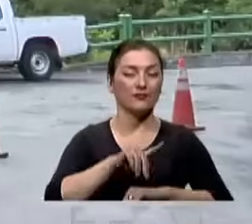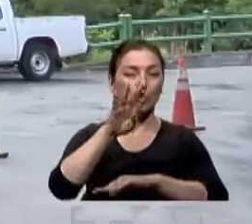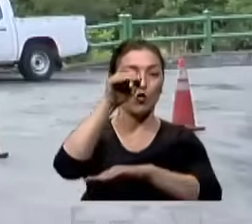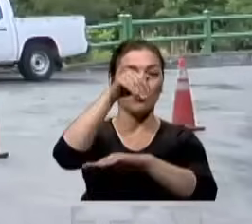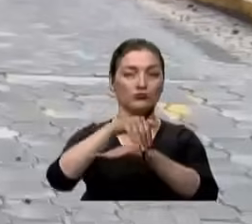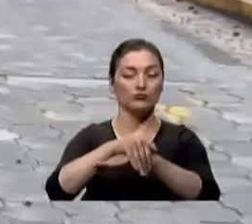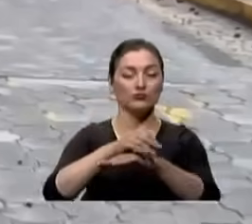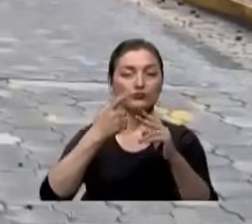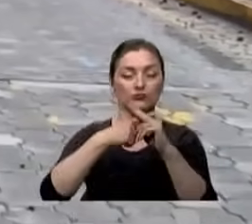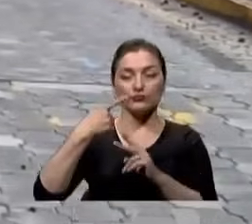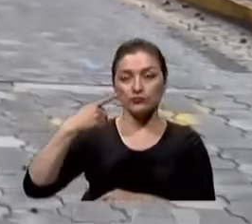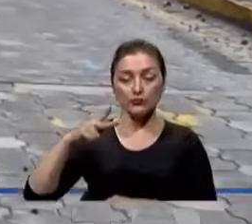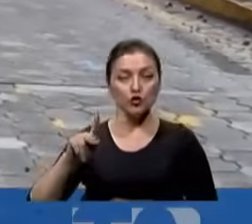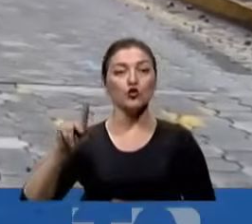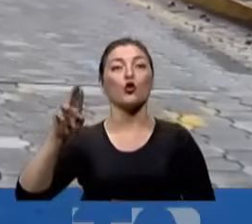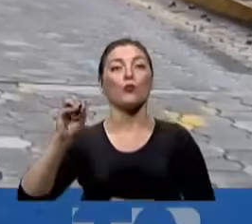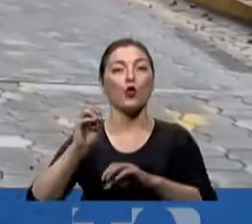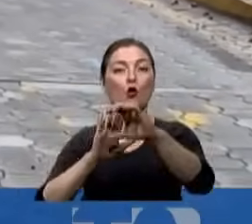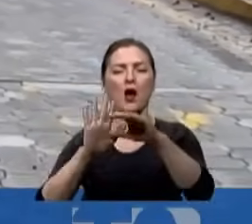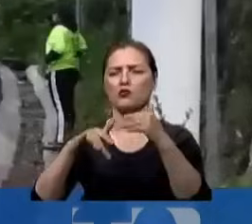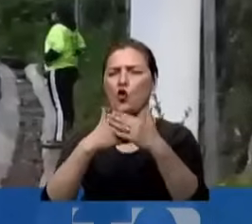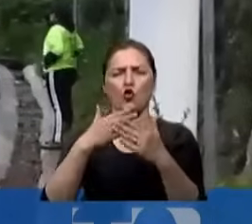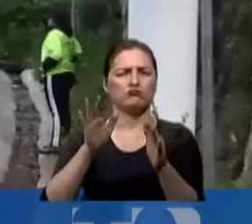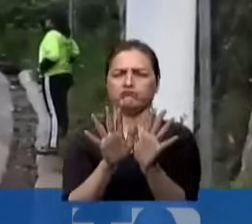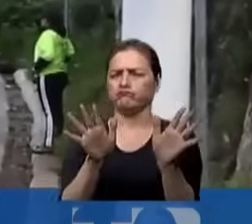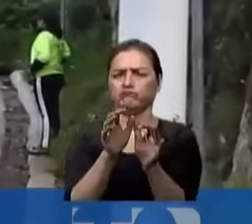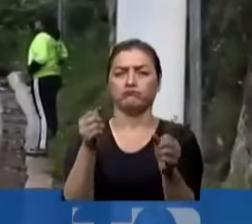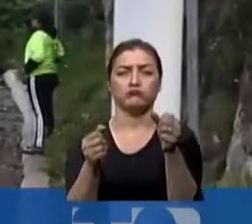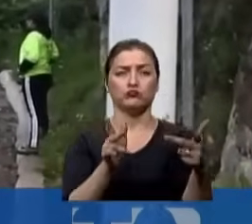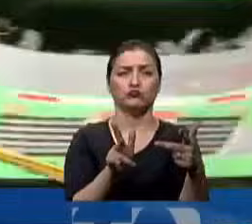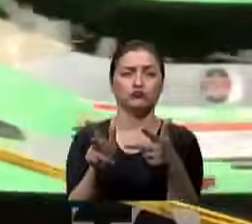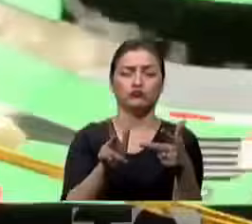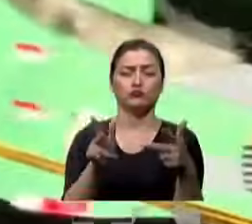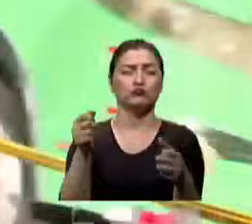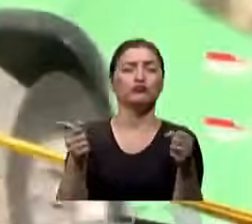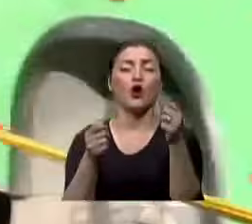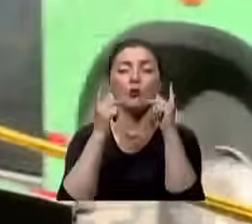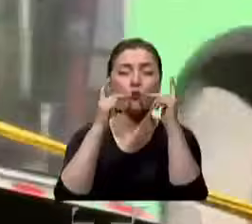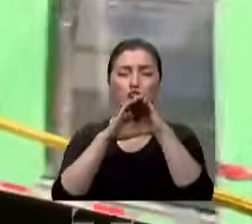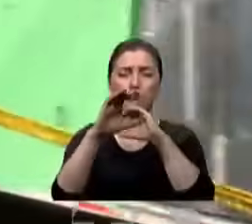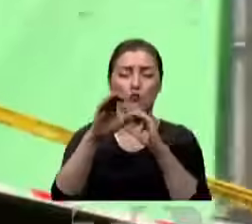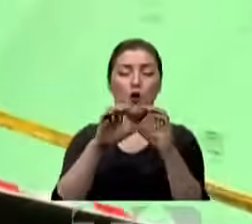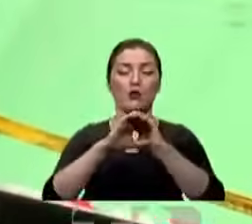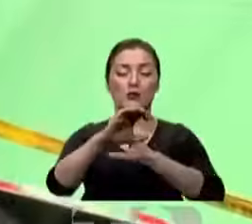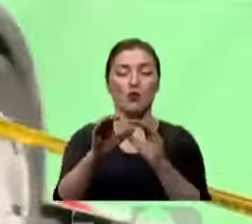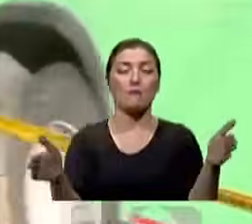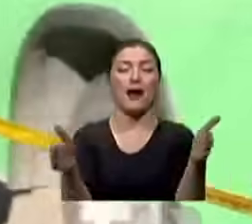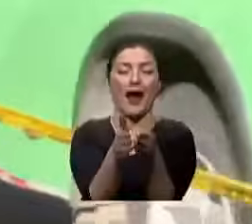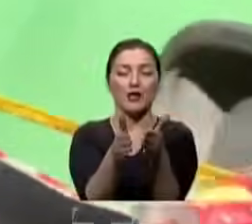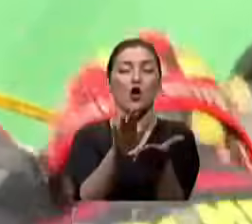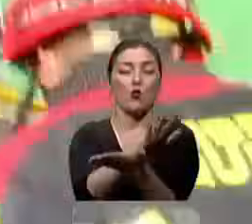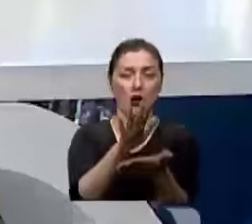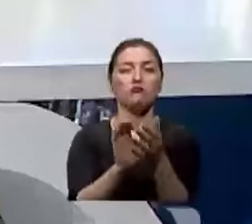habilitado será desde Huápulo a Cumbayá para todo tipo de vehículos y solo podrá circular el transporte público y escolar por el carril de